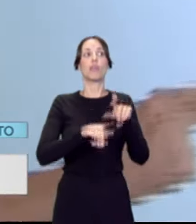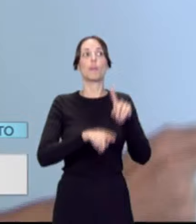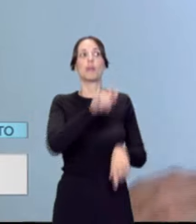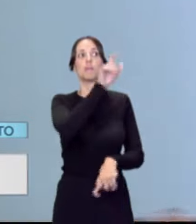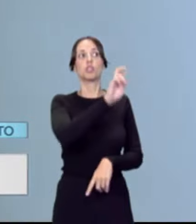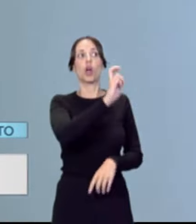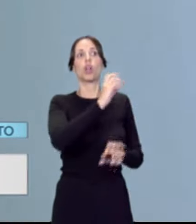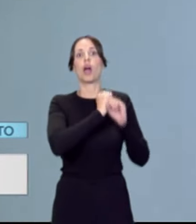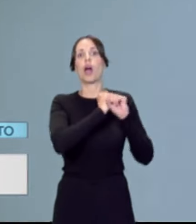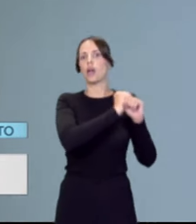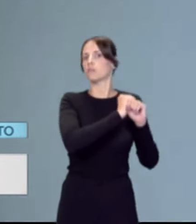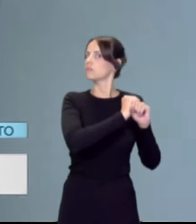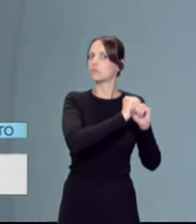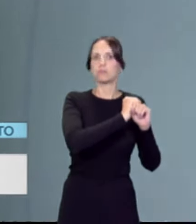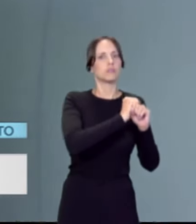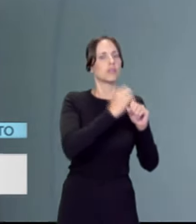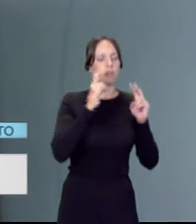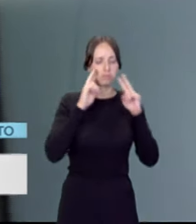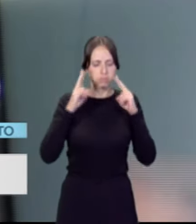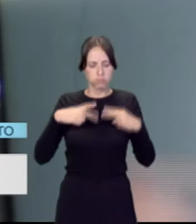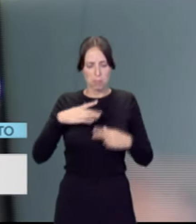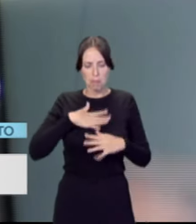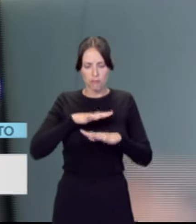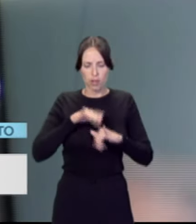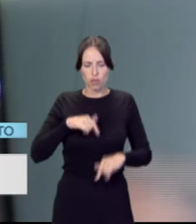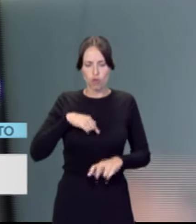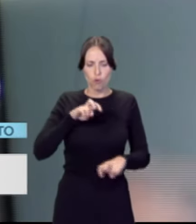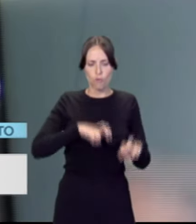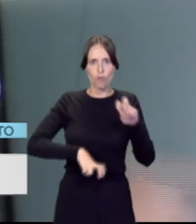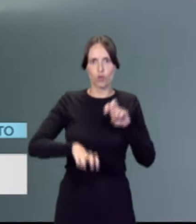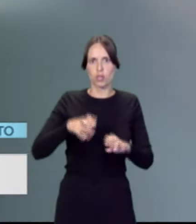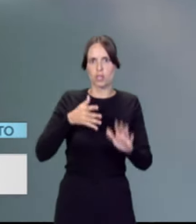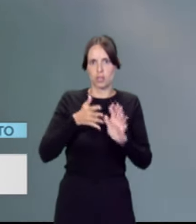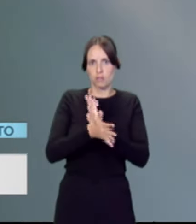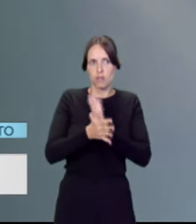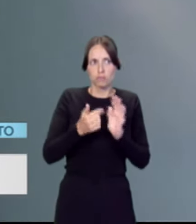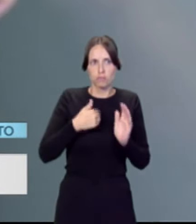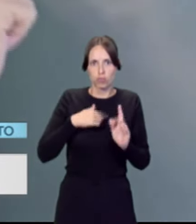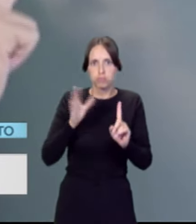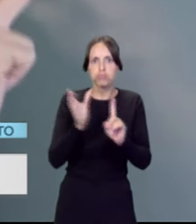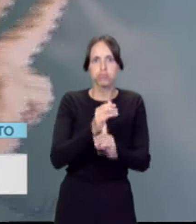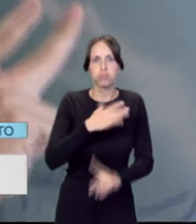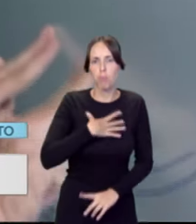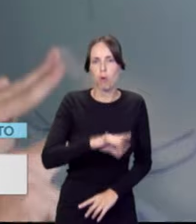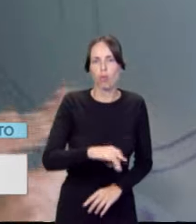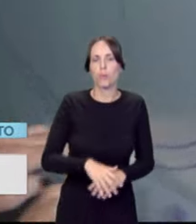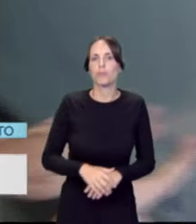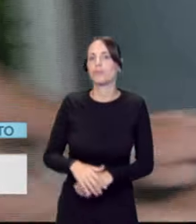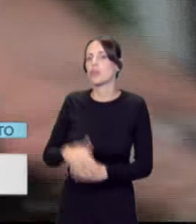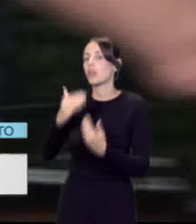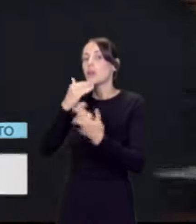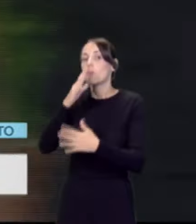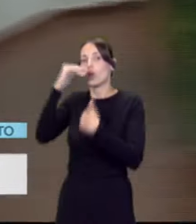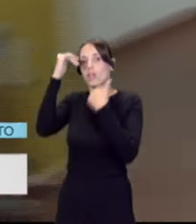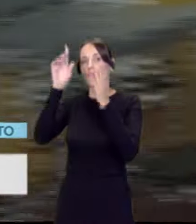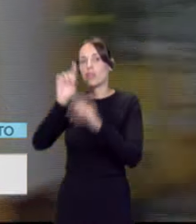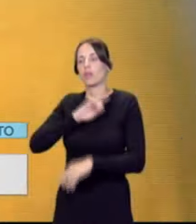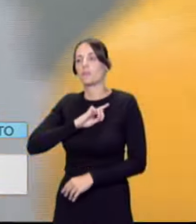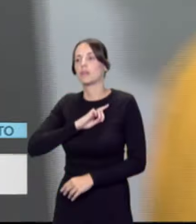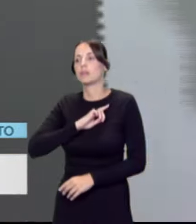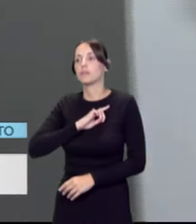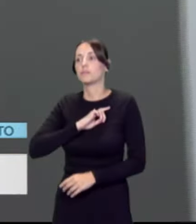tenemos herramientas que podemos poner encima de la mesa para ser felices. Pues Ancor, muchísimas gracias por atendernos y